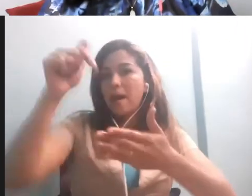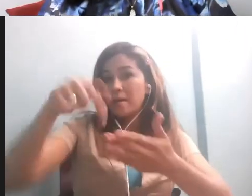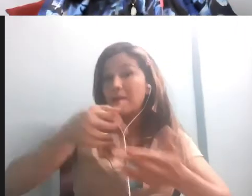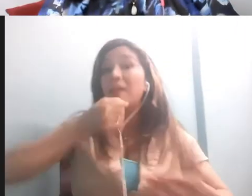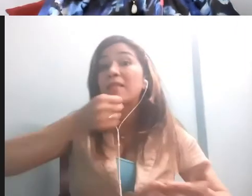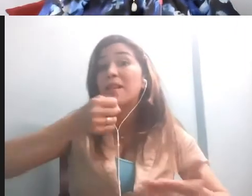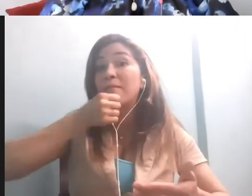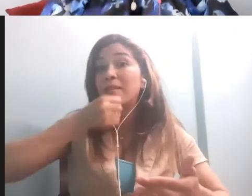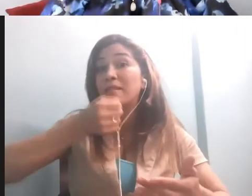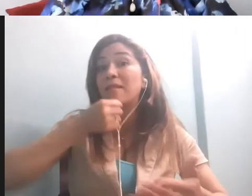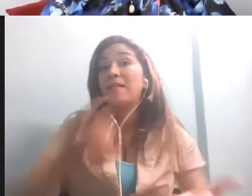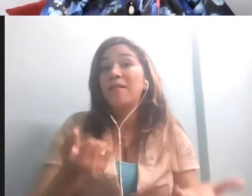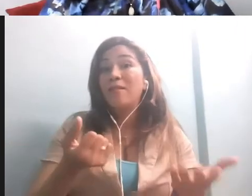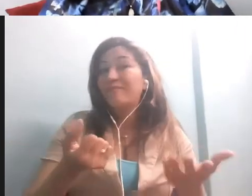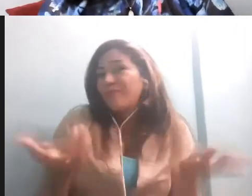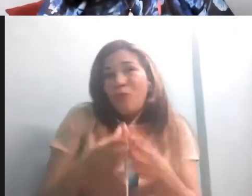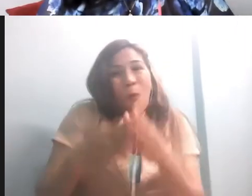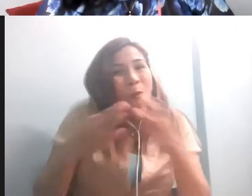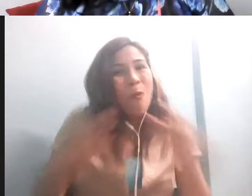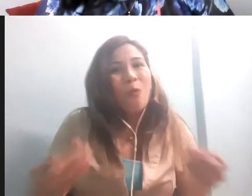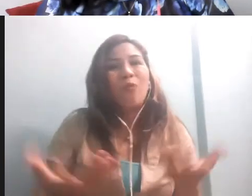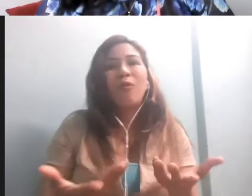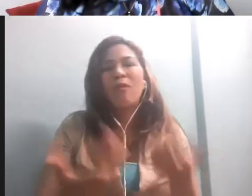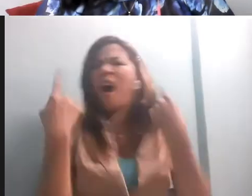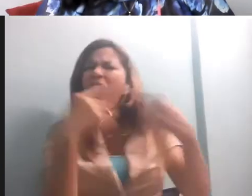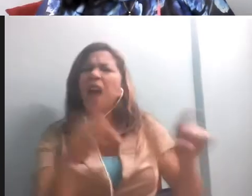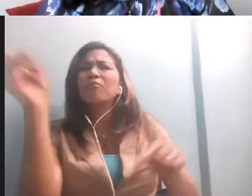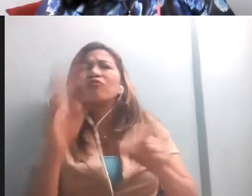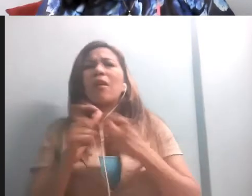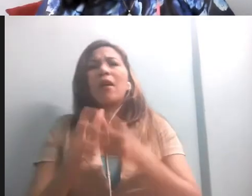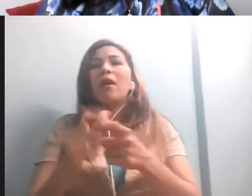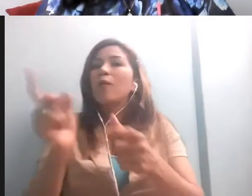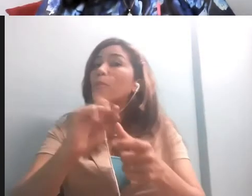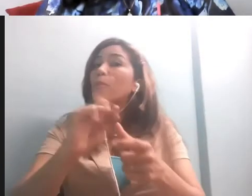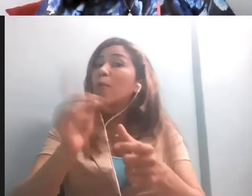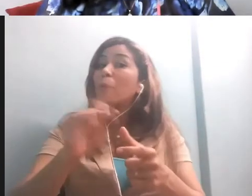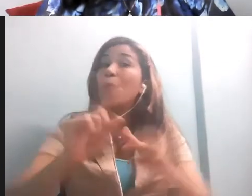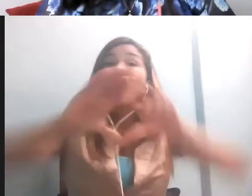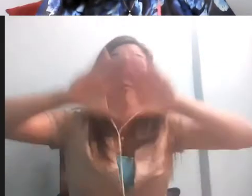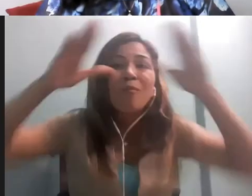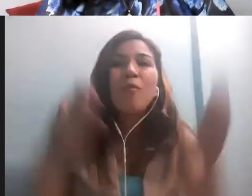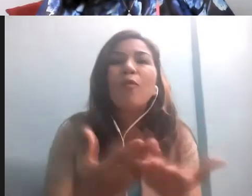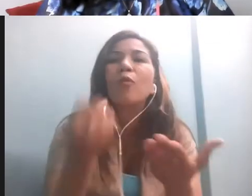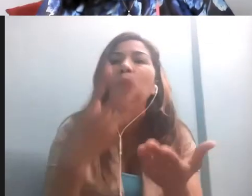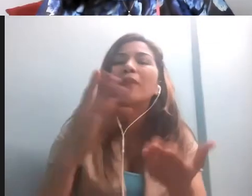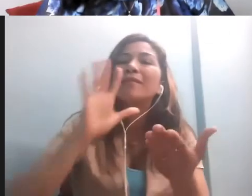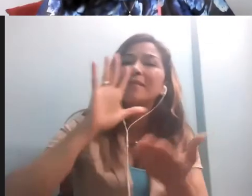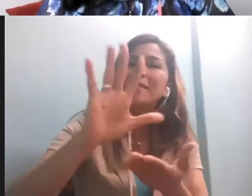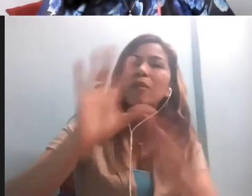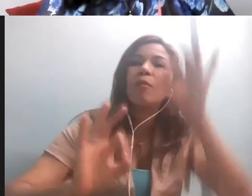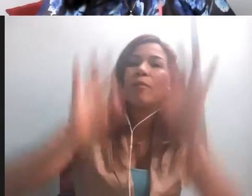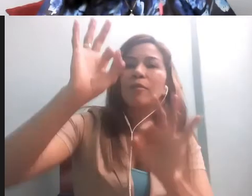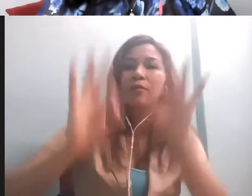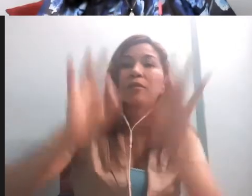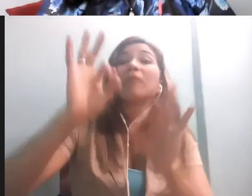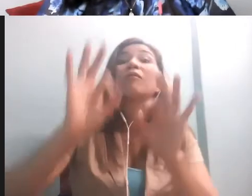más cantidad de personas. O sea, nunca olvidemos que al menos el 5% de la población mundial es sorda. O sea, es un porcentaje alto.